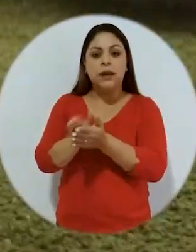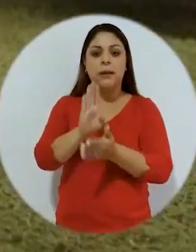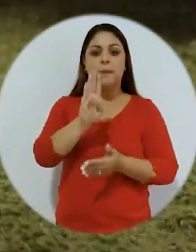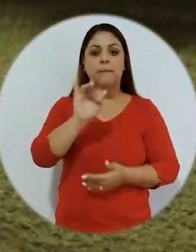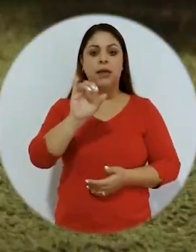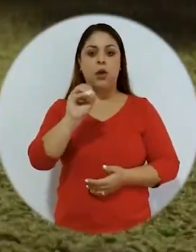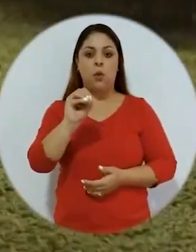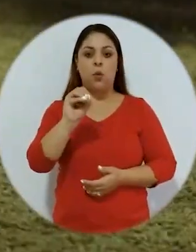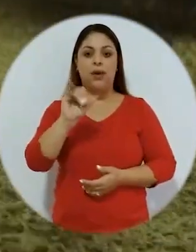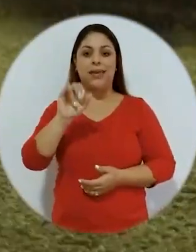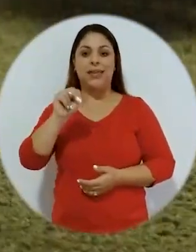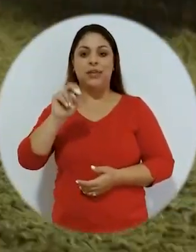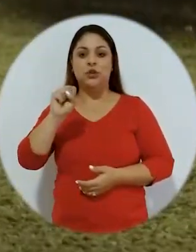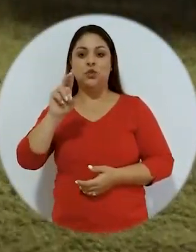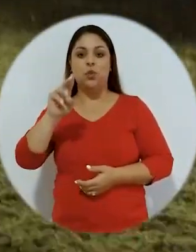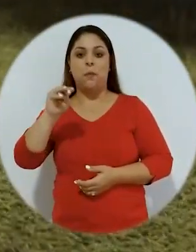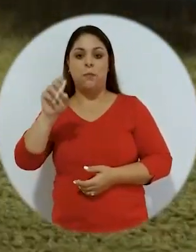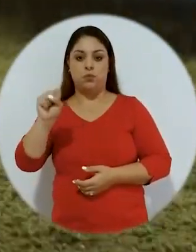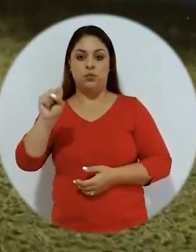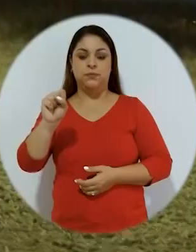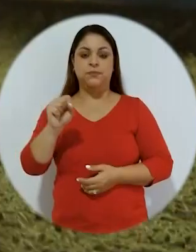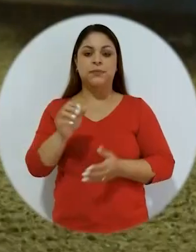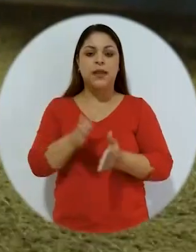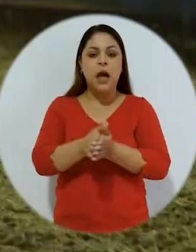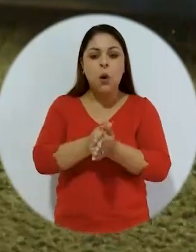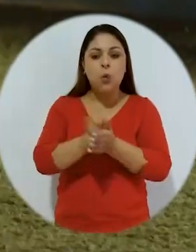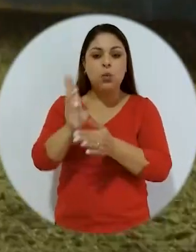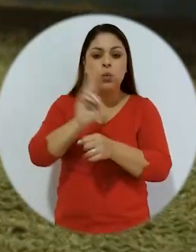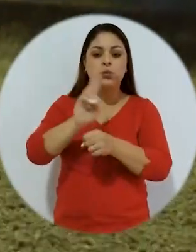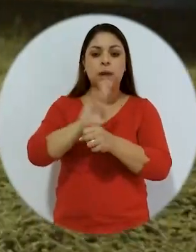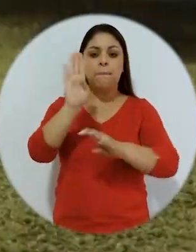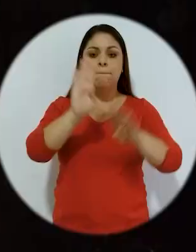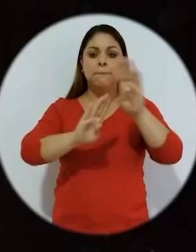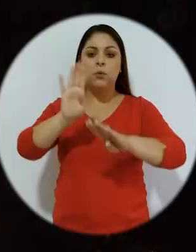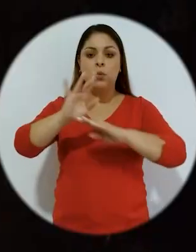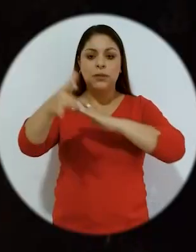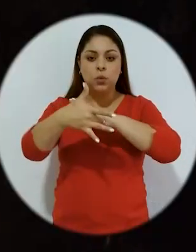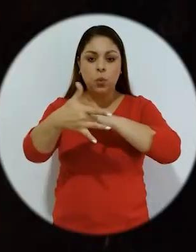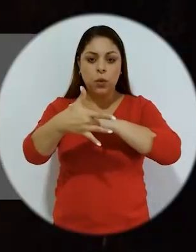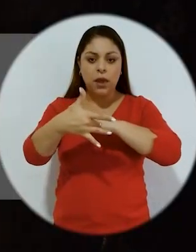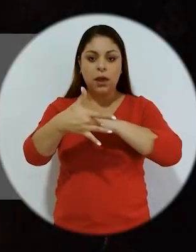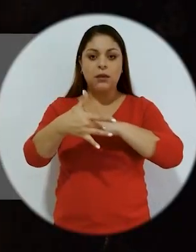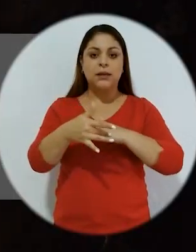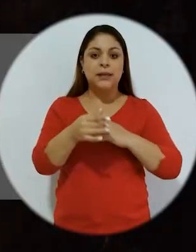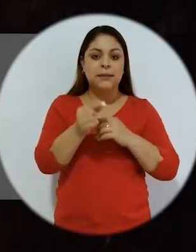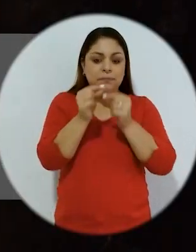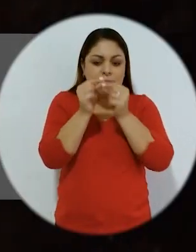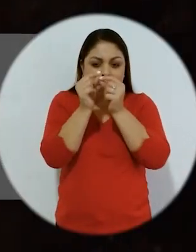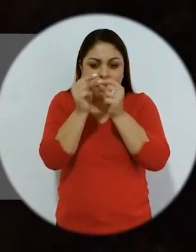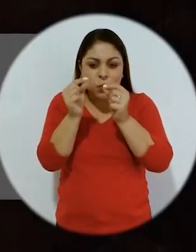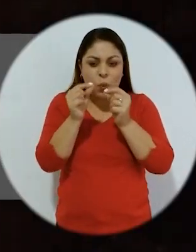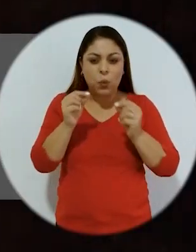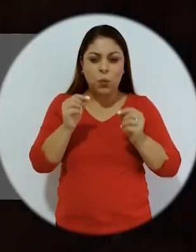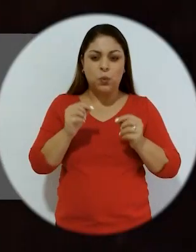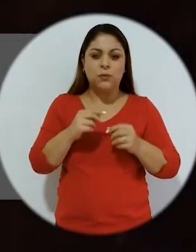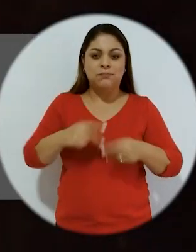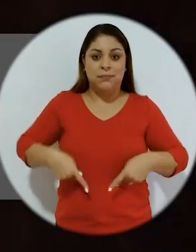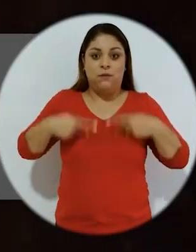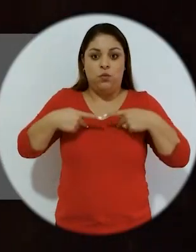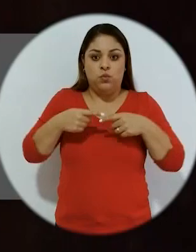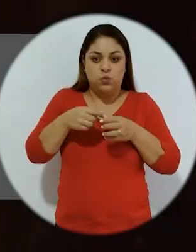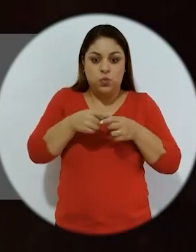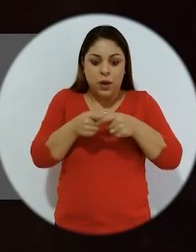ejemplo, aplicando biotecnología, aprovechando microorganismos que ya están en el ambiente y cómo estos microorganismos nos ayudan